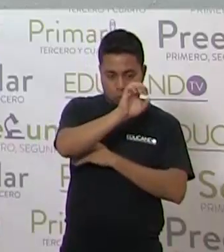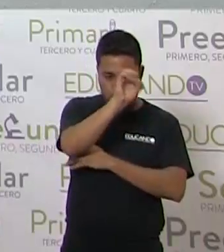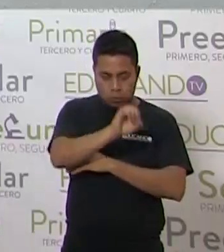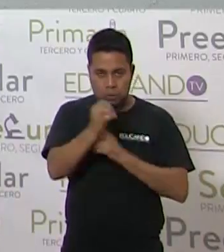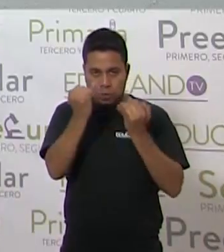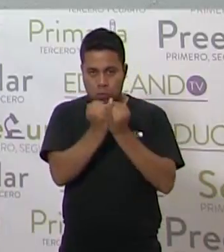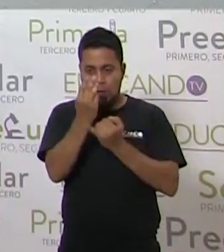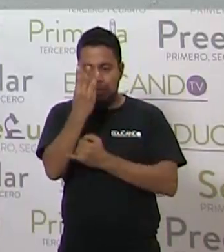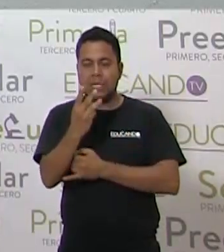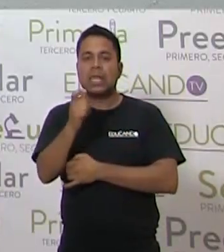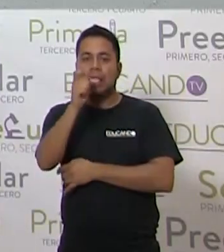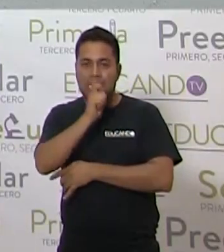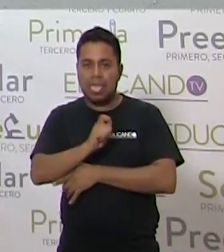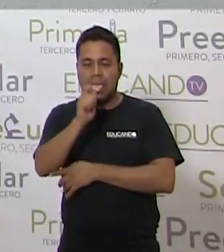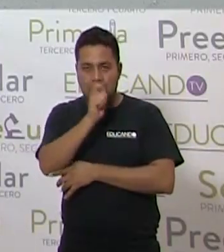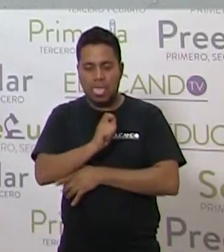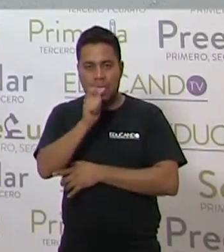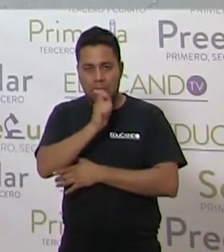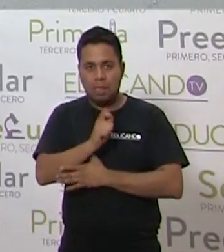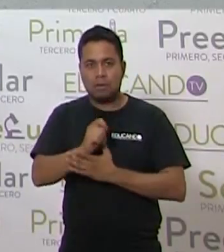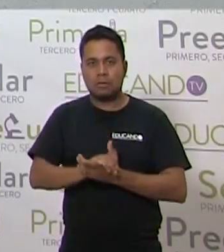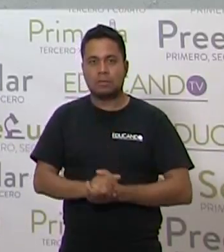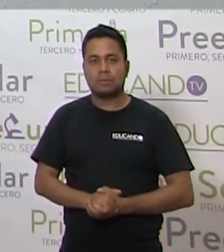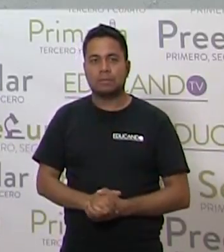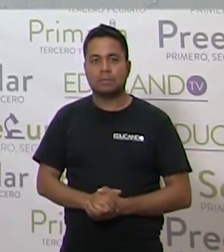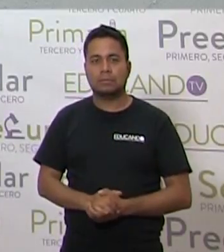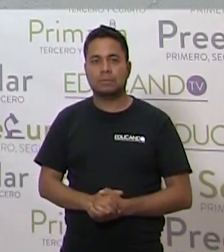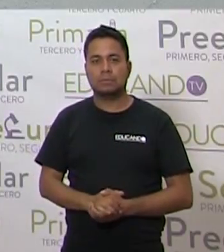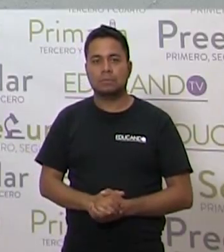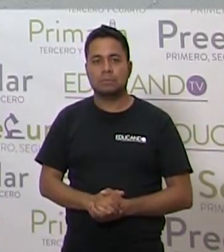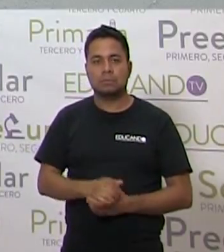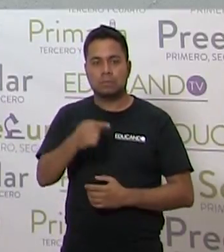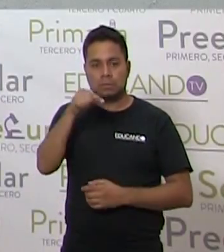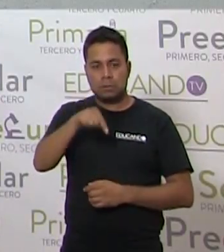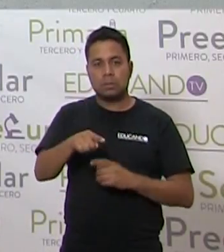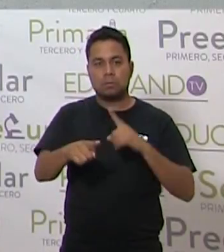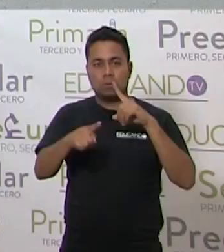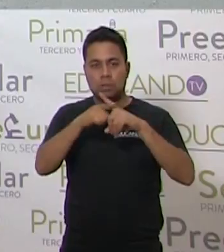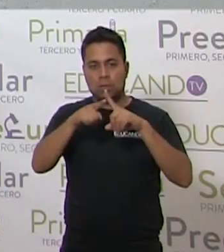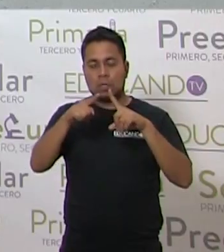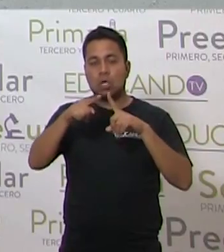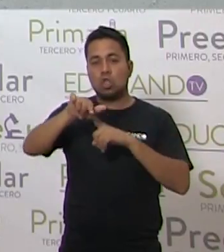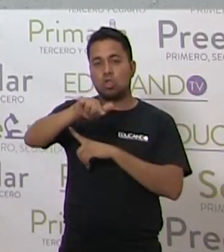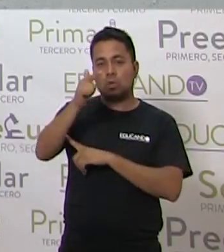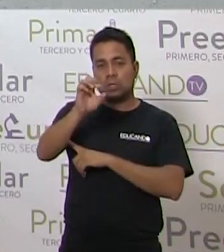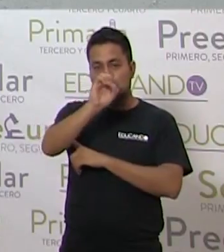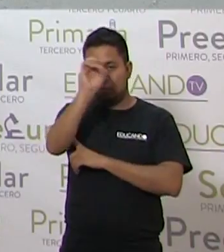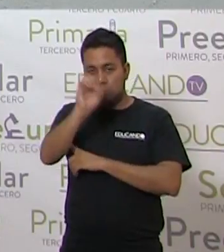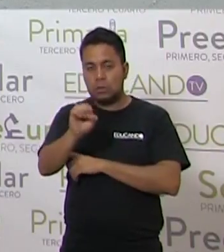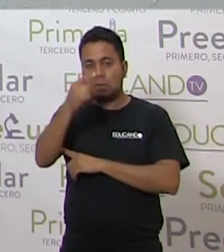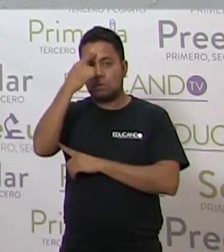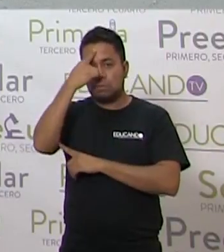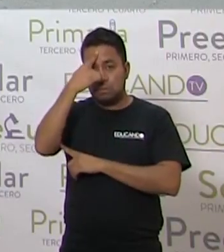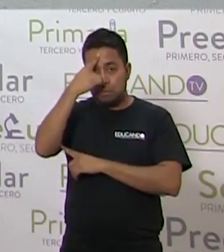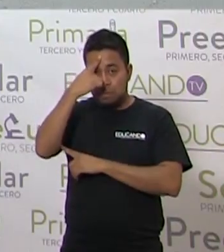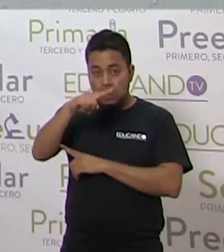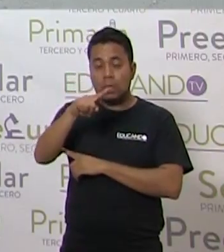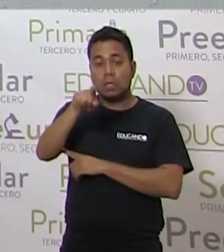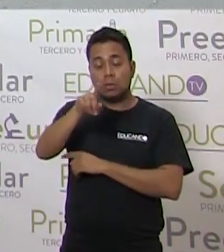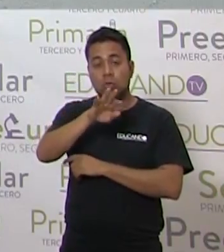tres paletas lo vamos a multiplicar por 12 por para